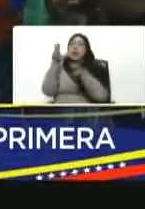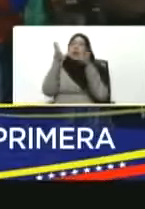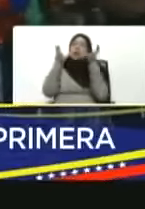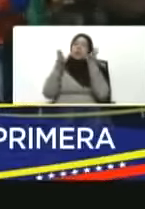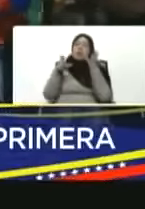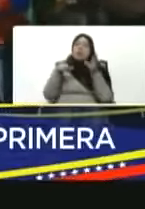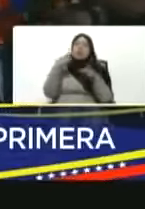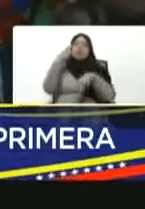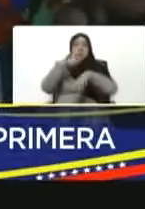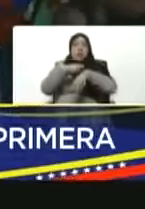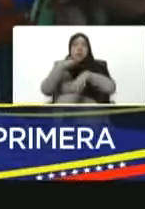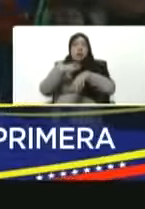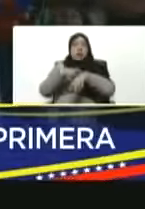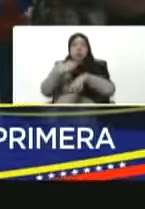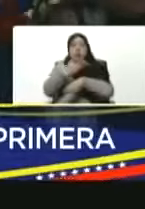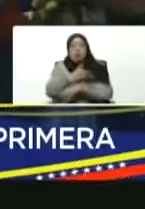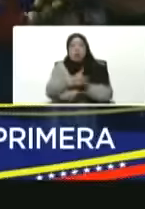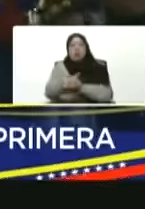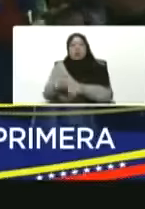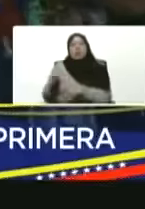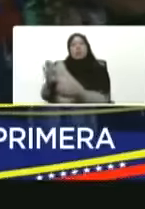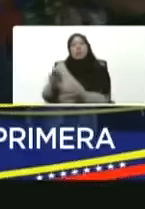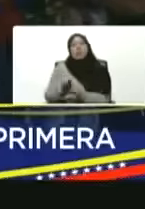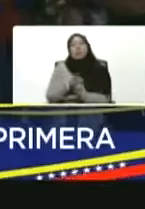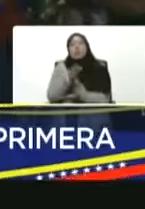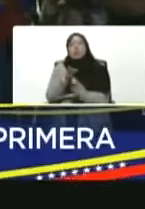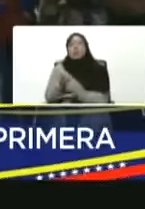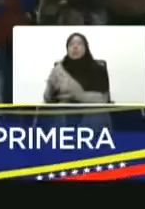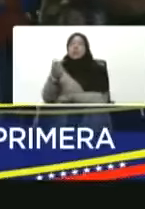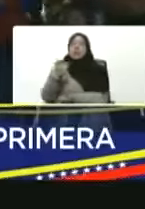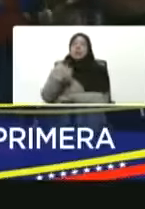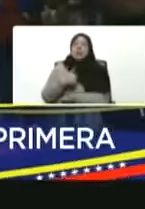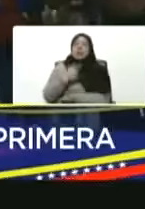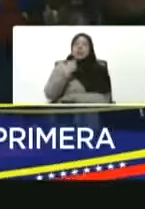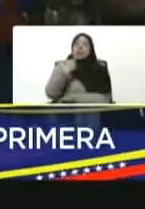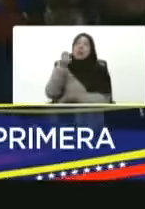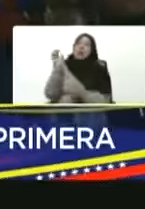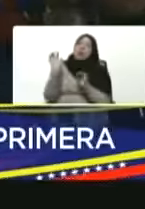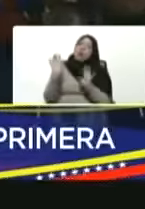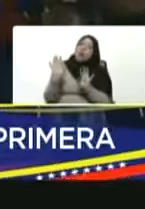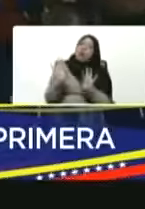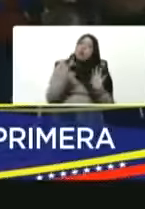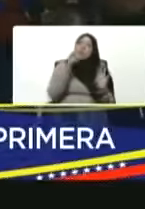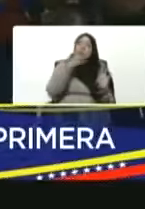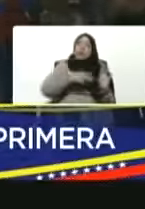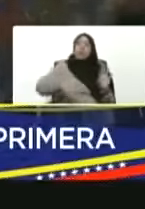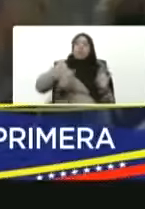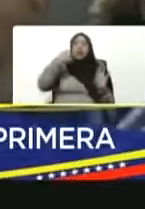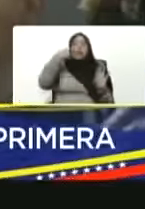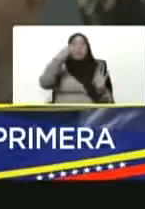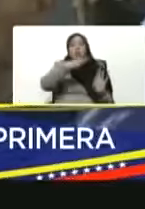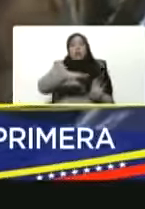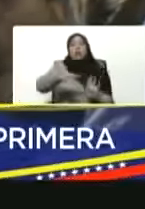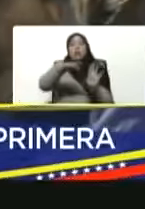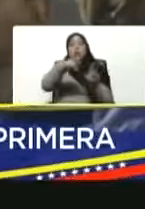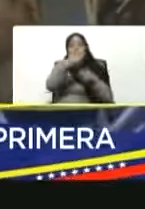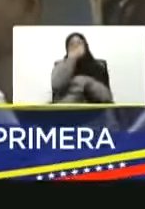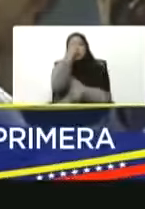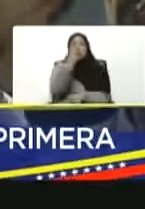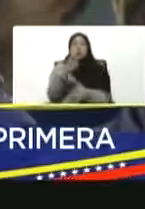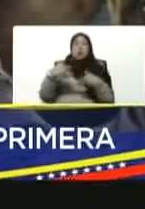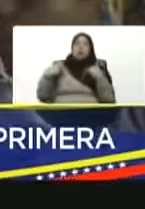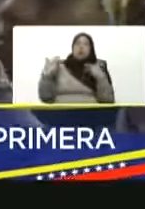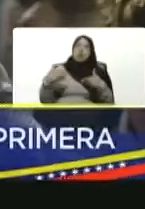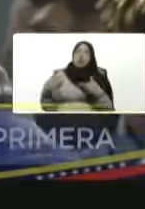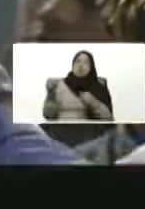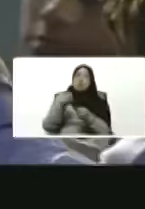guacharaca saben calcular el tiempo. Dicen que viene la hora, mira, para ponernos